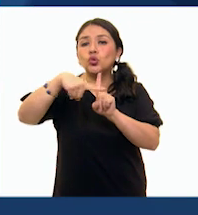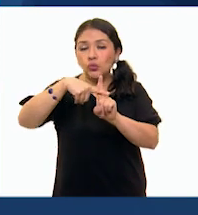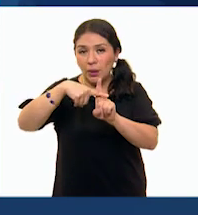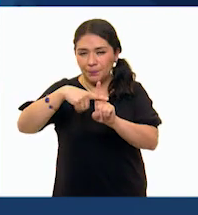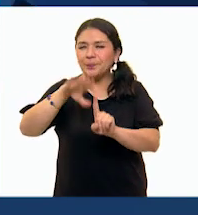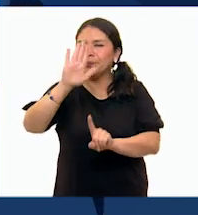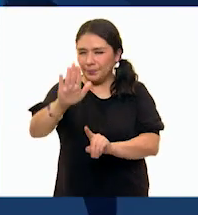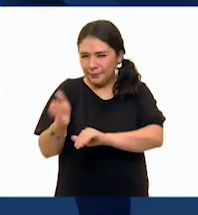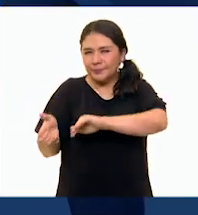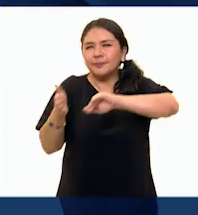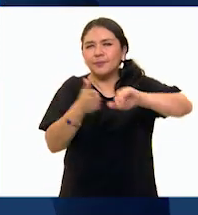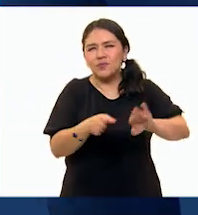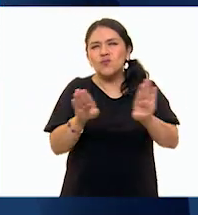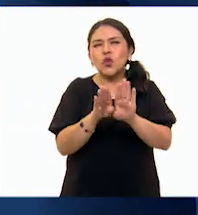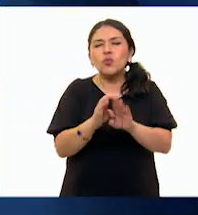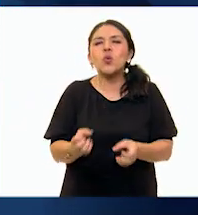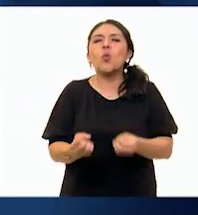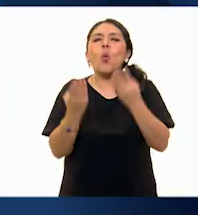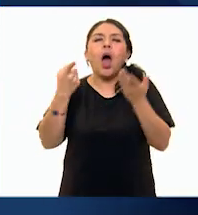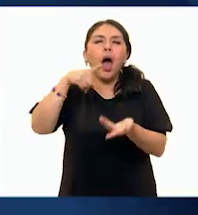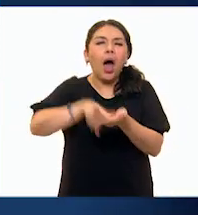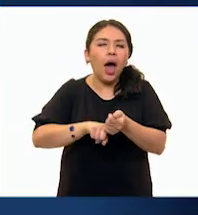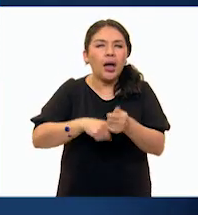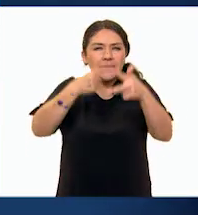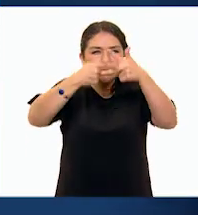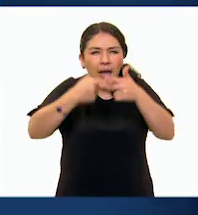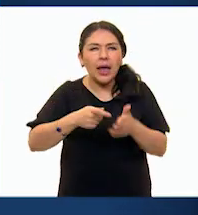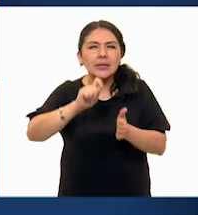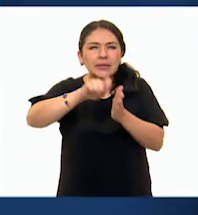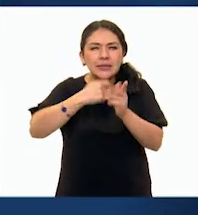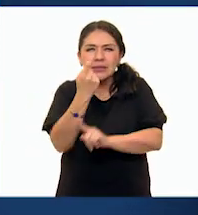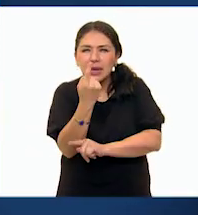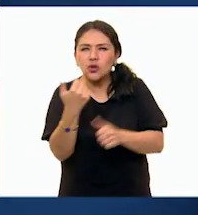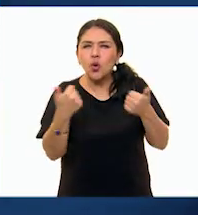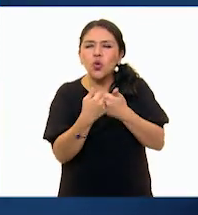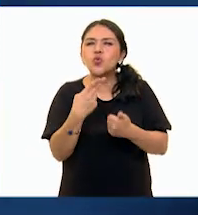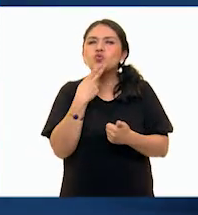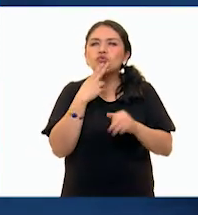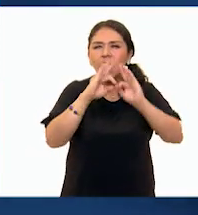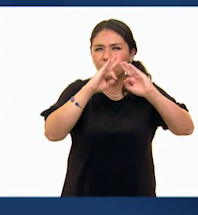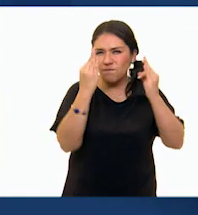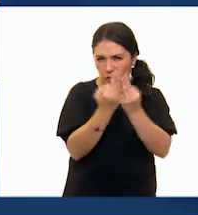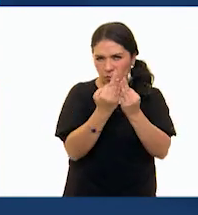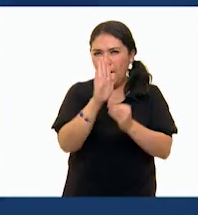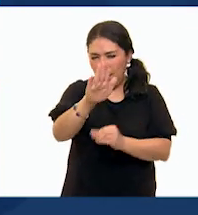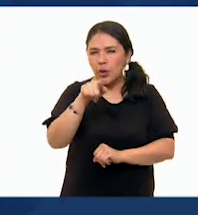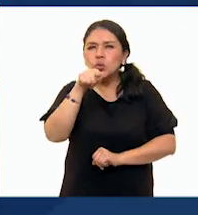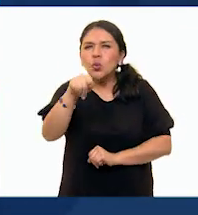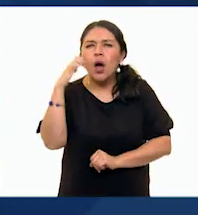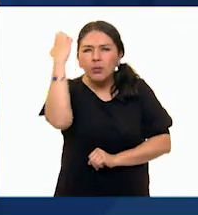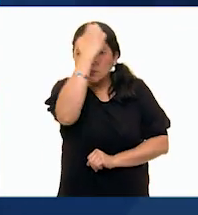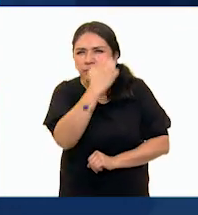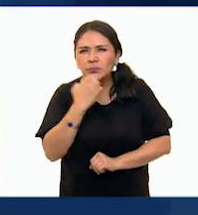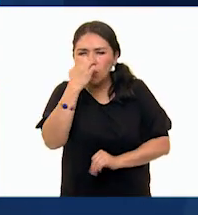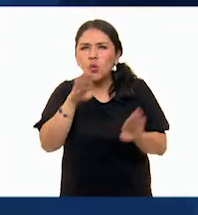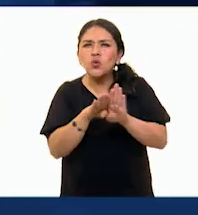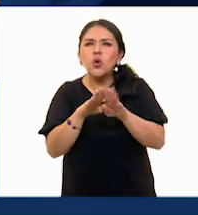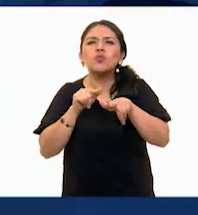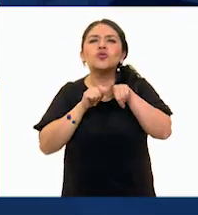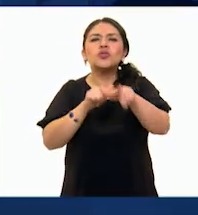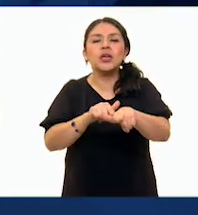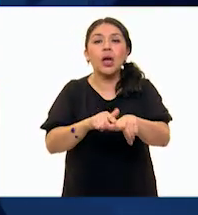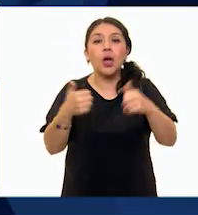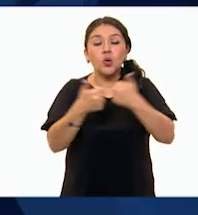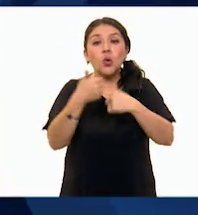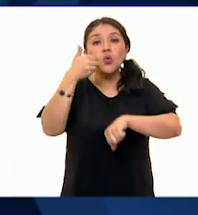la sucesión formada por la cantidad de cerillos que se usan en cada figura. Y ahora analicemos la sucesión que se